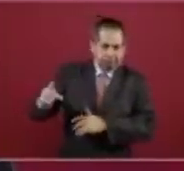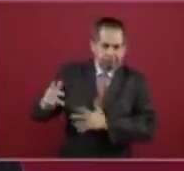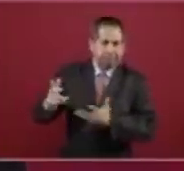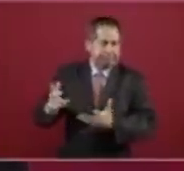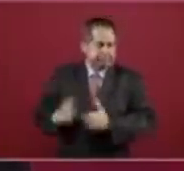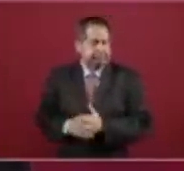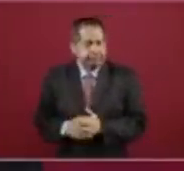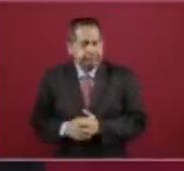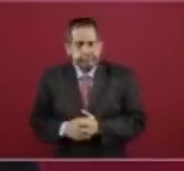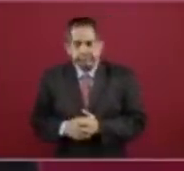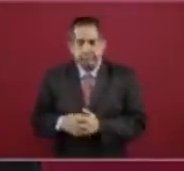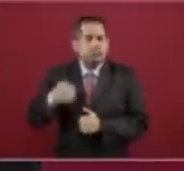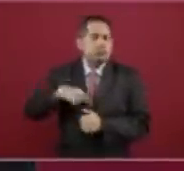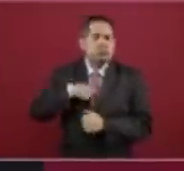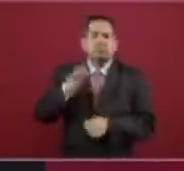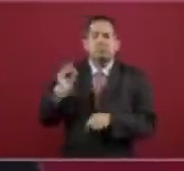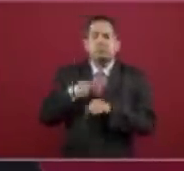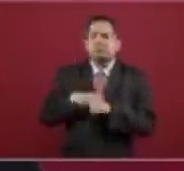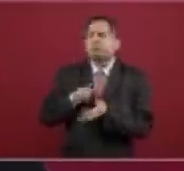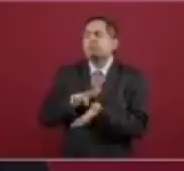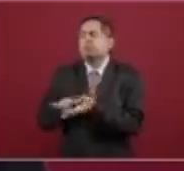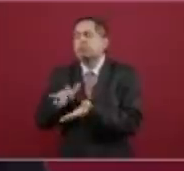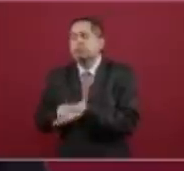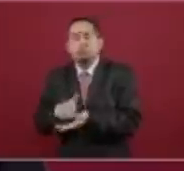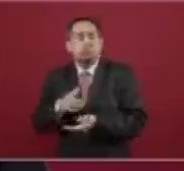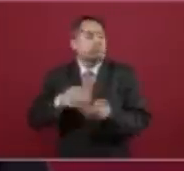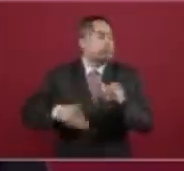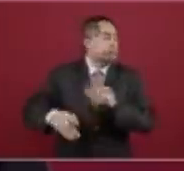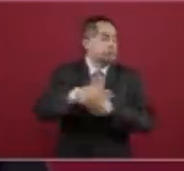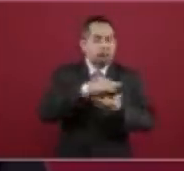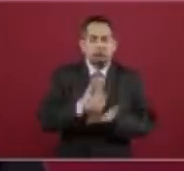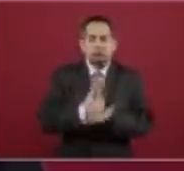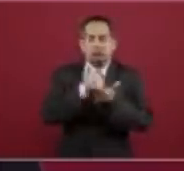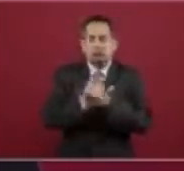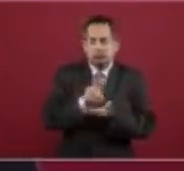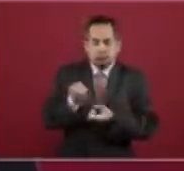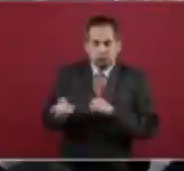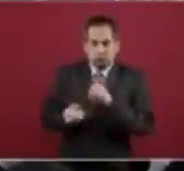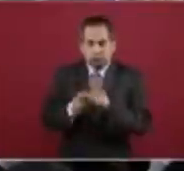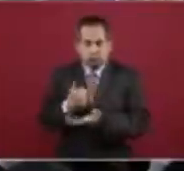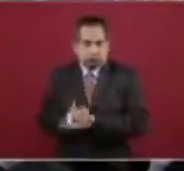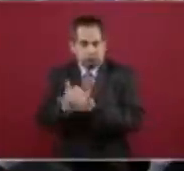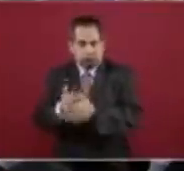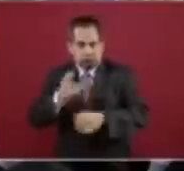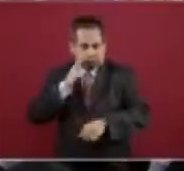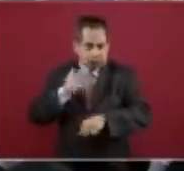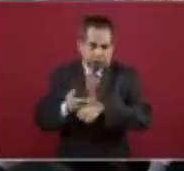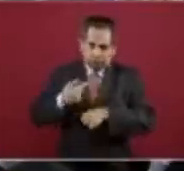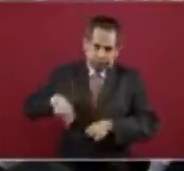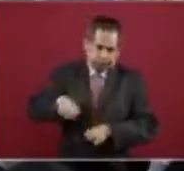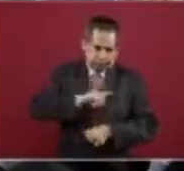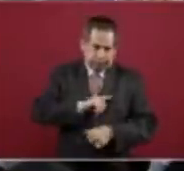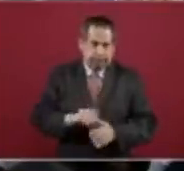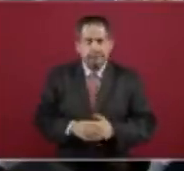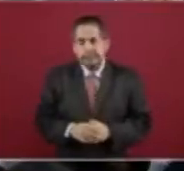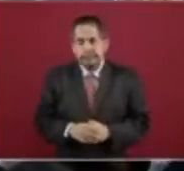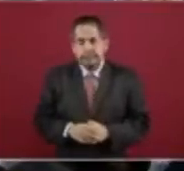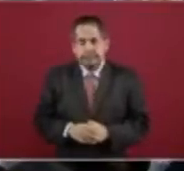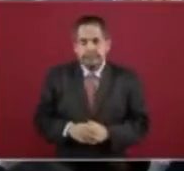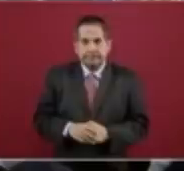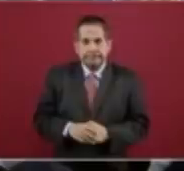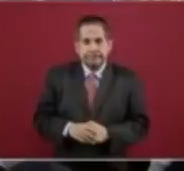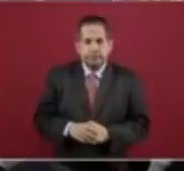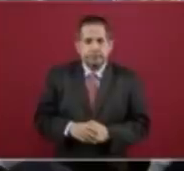que ayudemos todos en lo que nos corresponde.